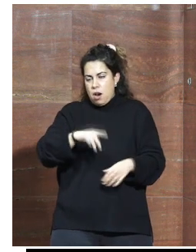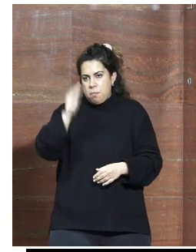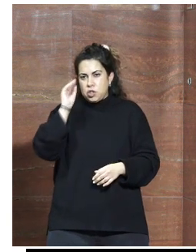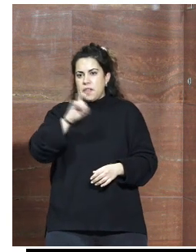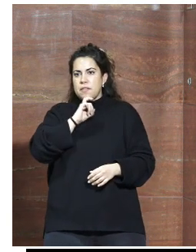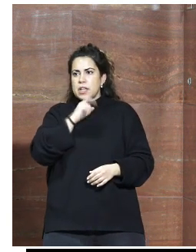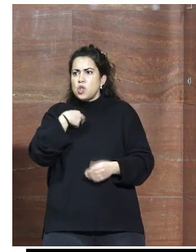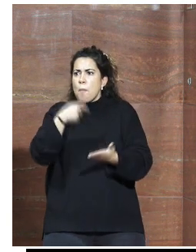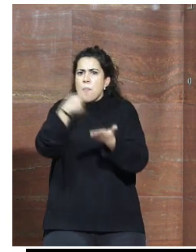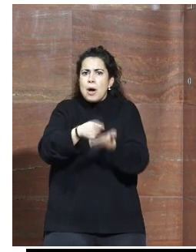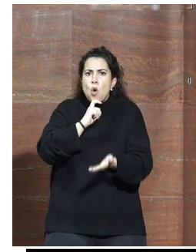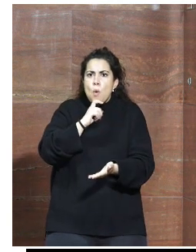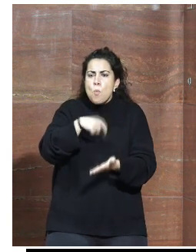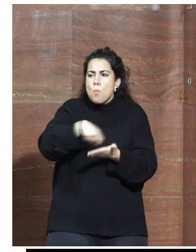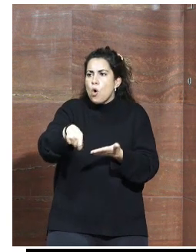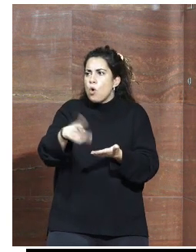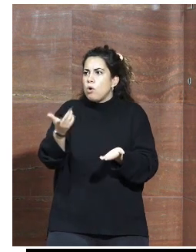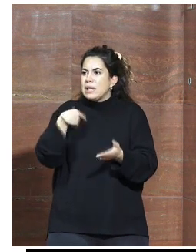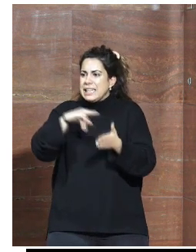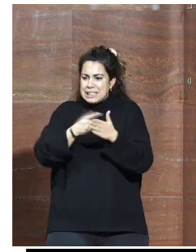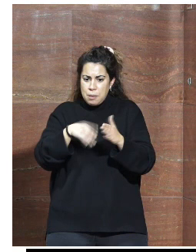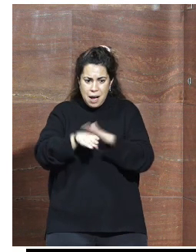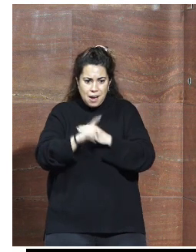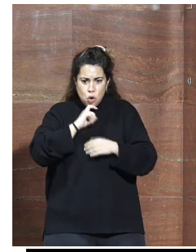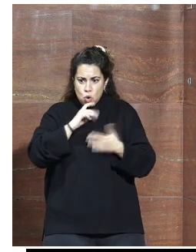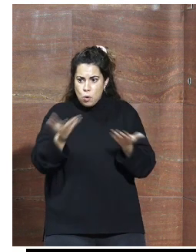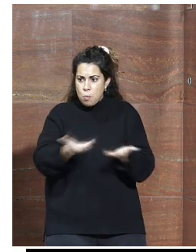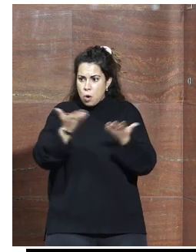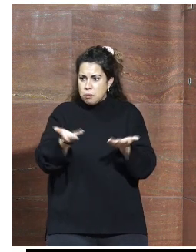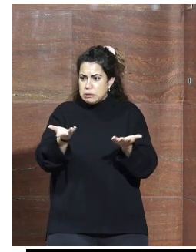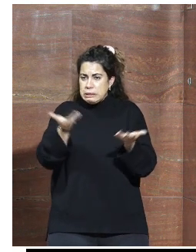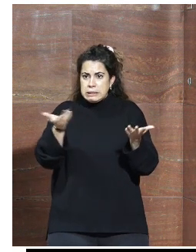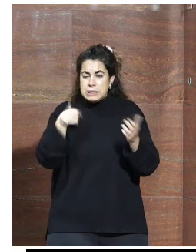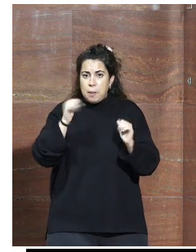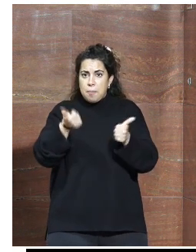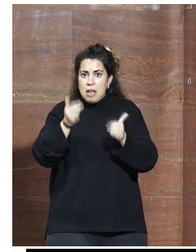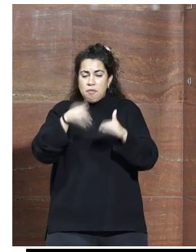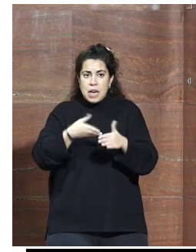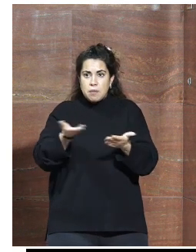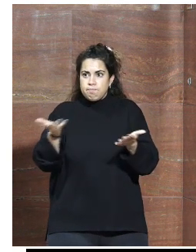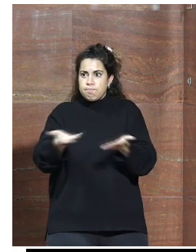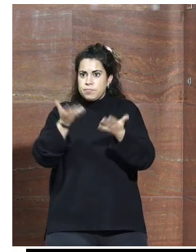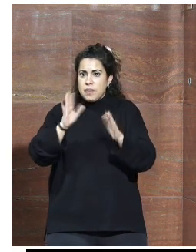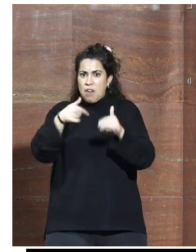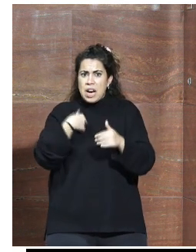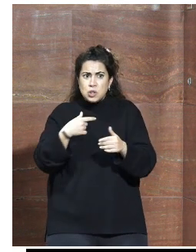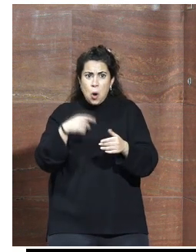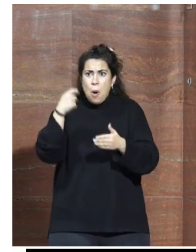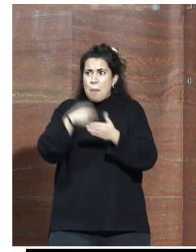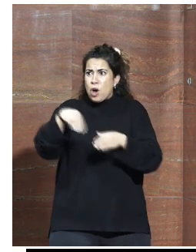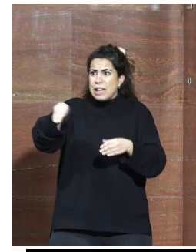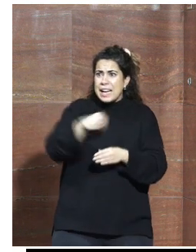pago? ¿Cuál es el sistema? Joder, es que me meto con el invento y me encuentro con que voy a pagar con tarjeta